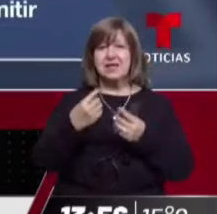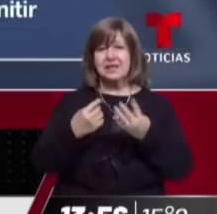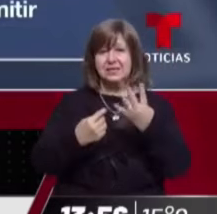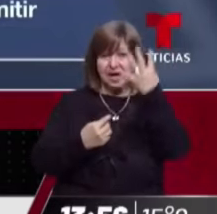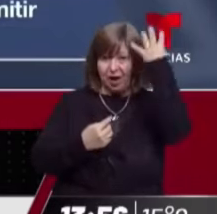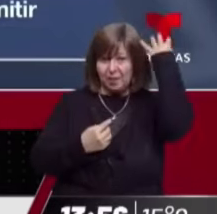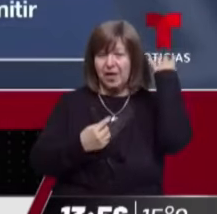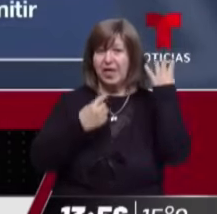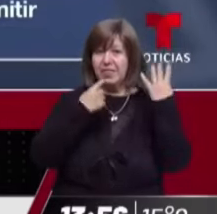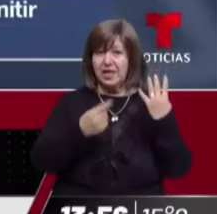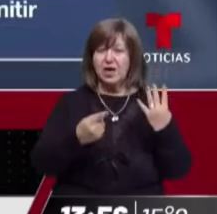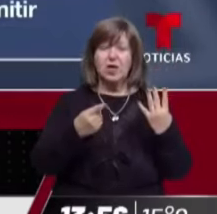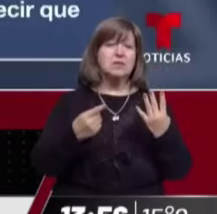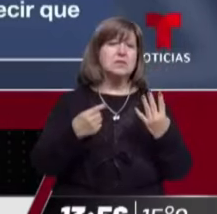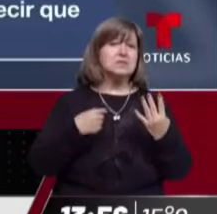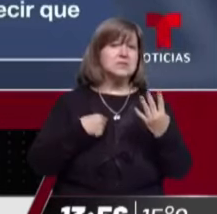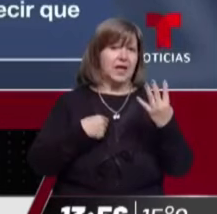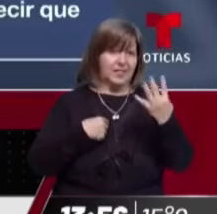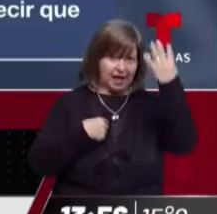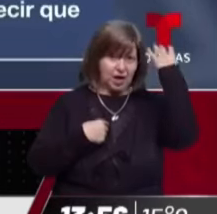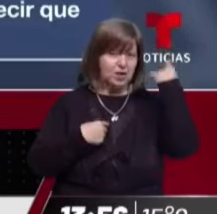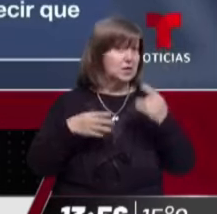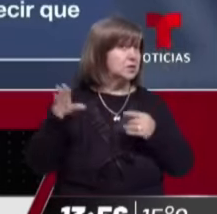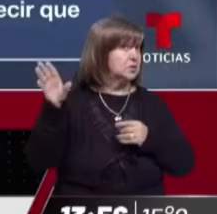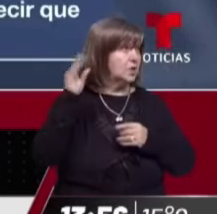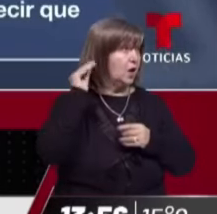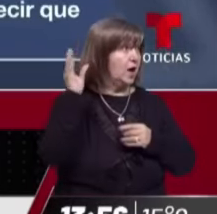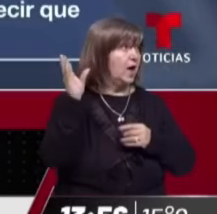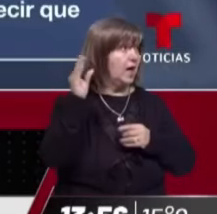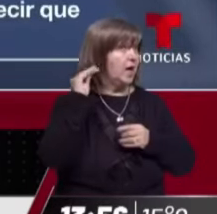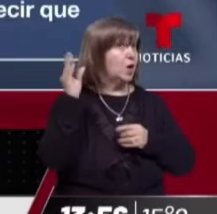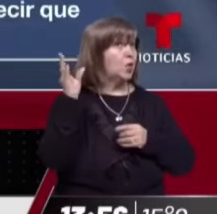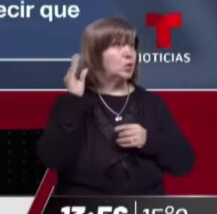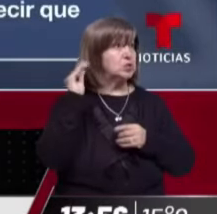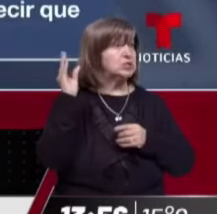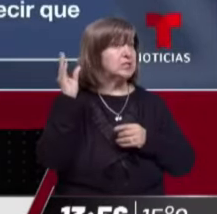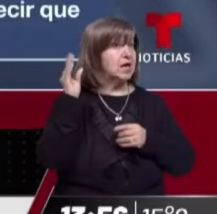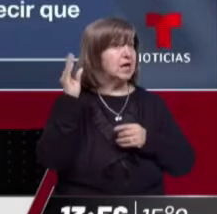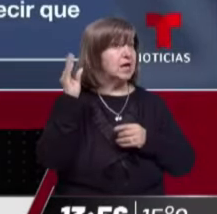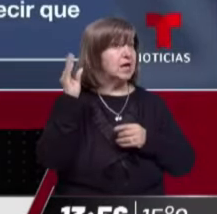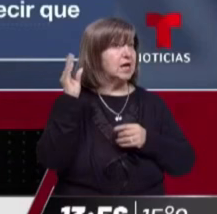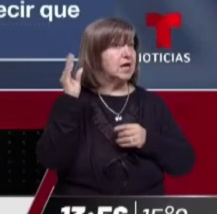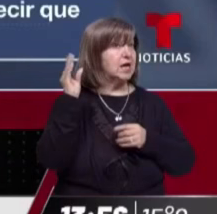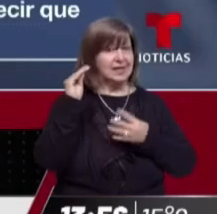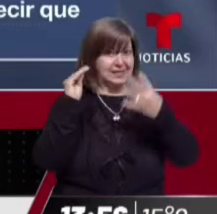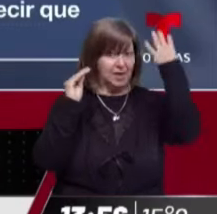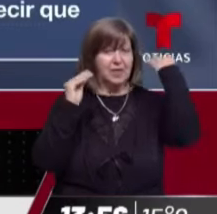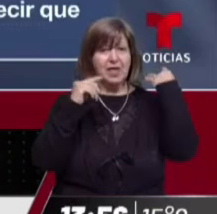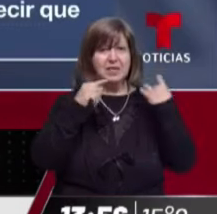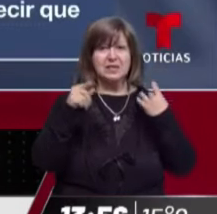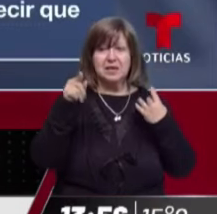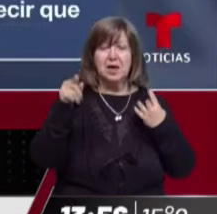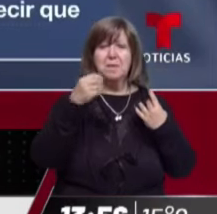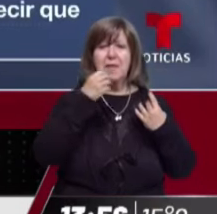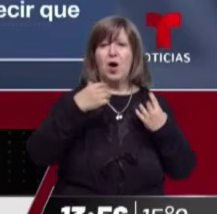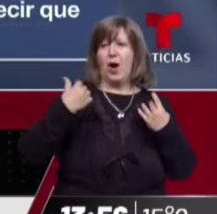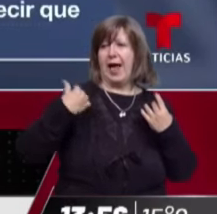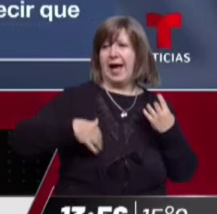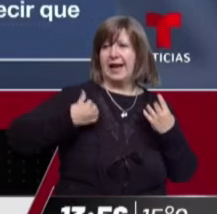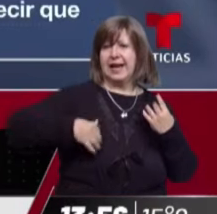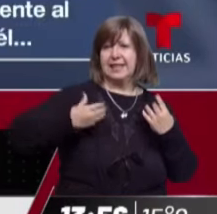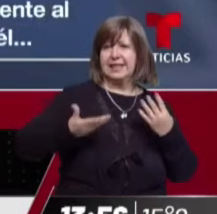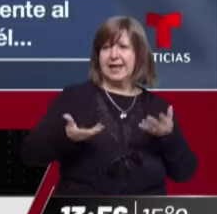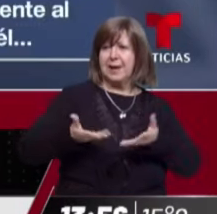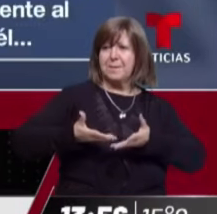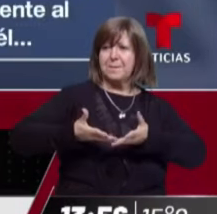dijo, escuché, porque lo dijo así, I have heard, dijo en inglés, que le está yendo mejor a la Argentina y